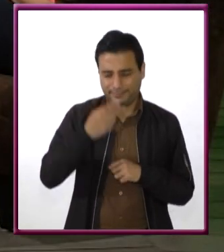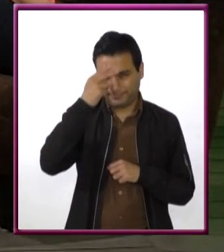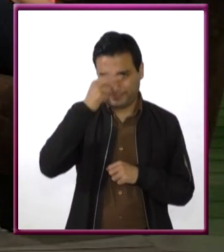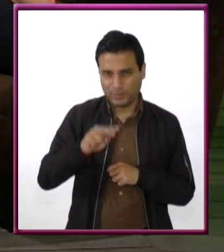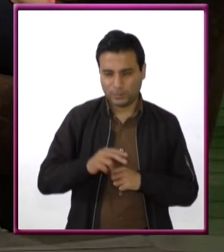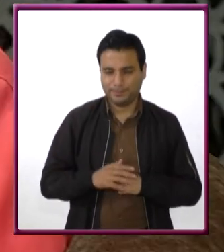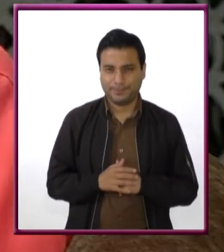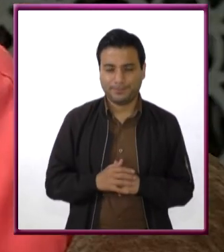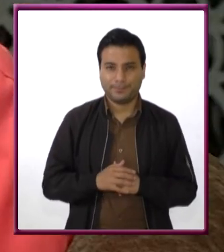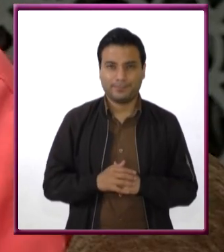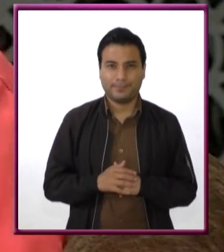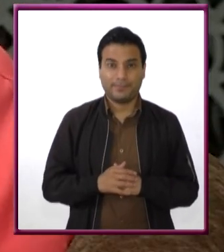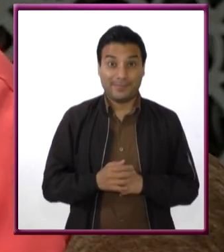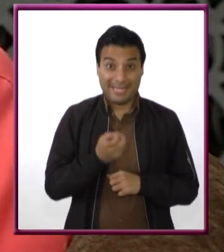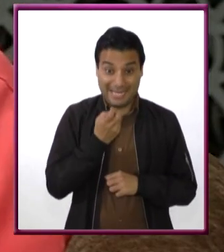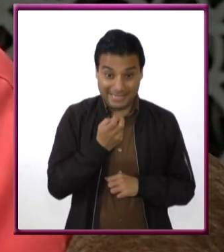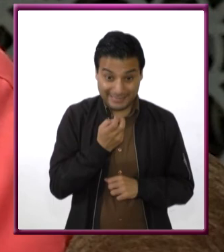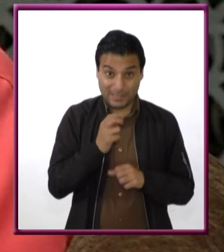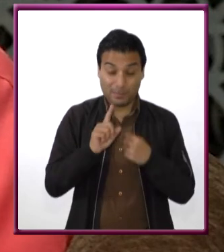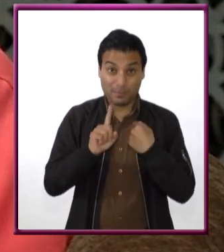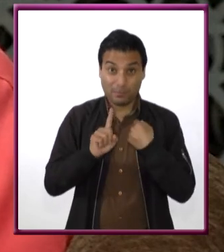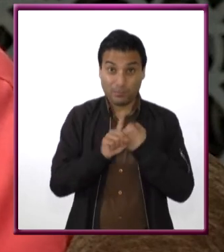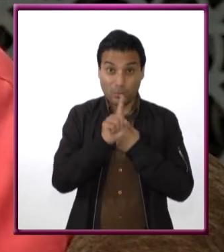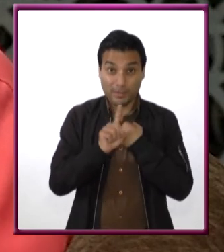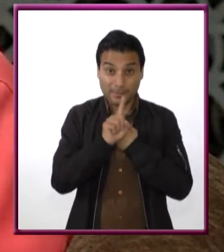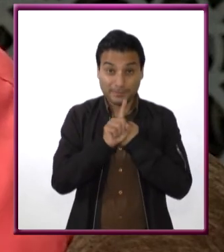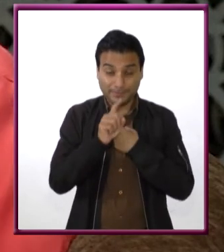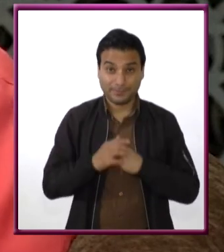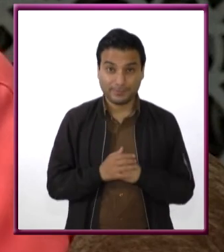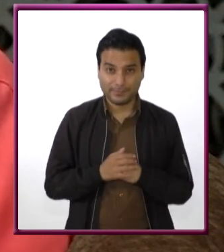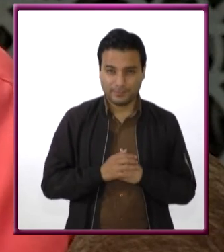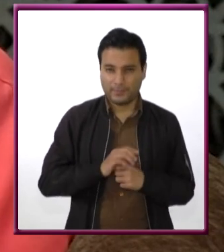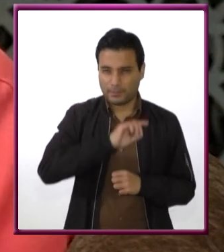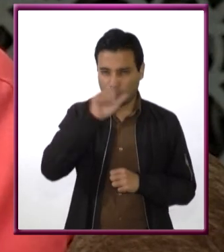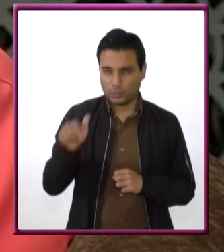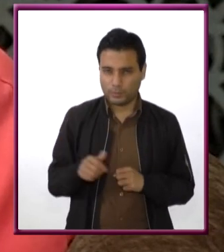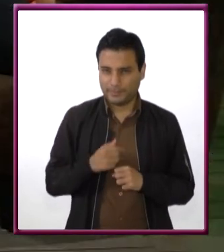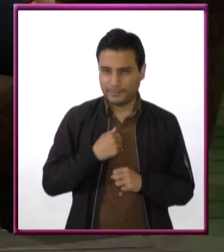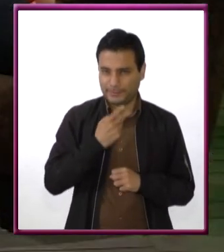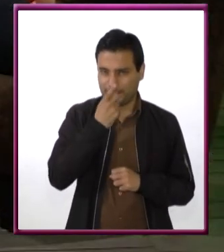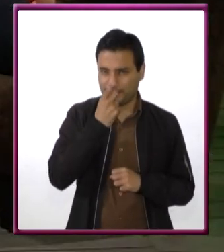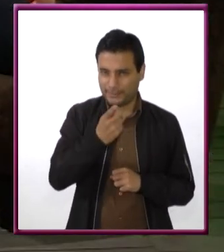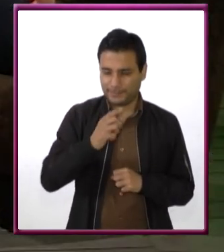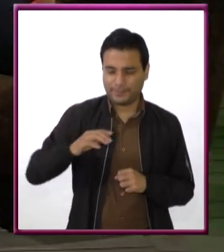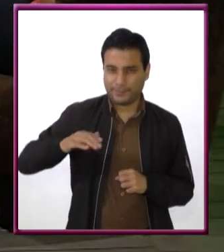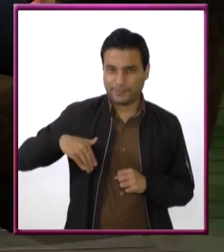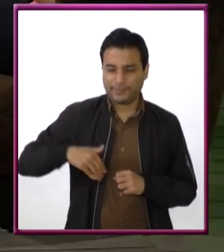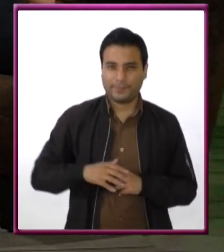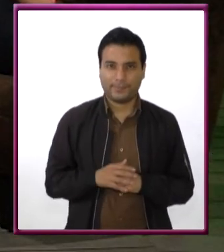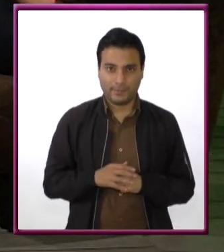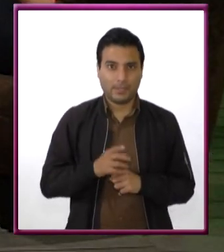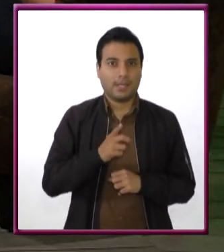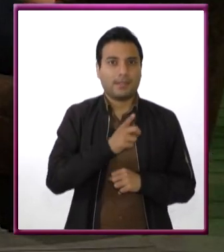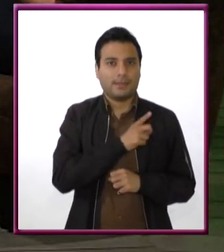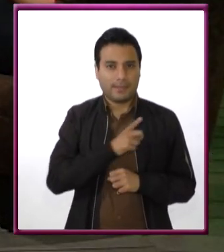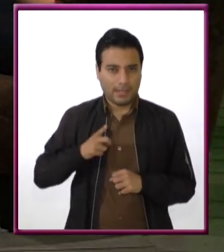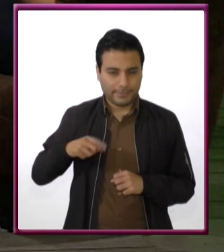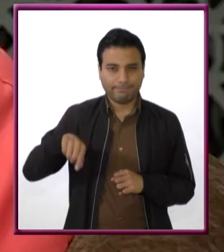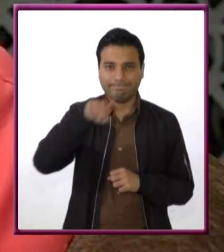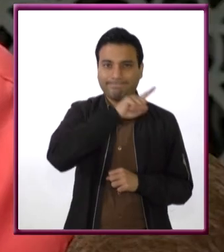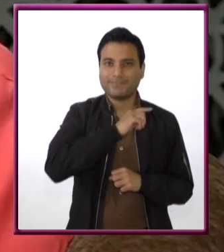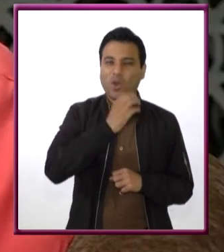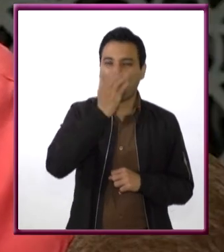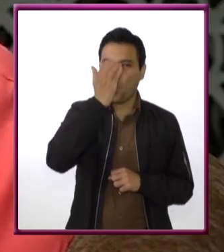tan ricos, ¿no? Esta situación nos lleva al punto que discutíamos en el bloque anterior de conocer, de